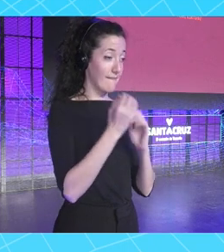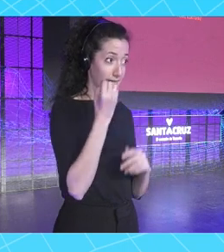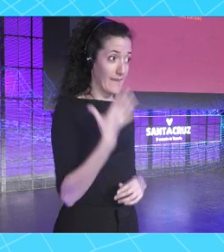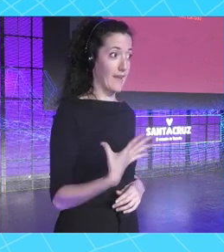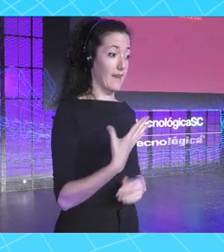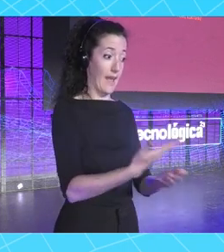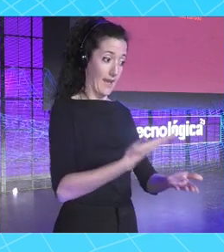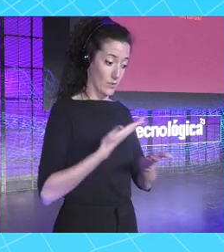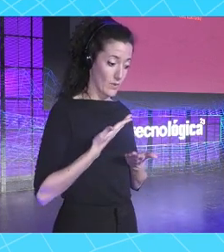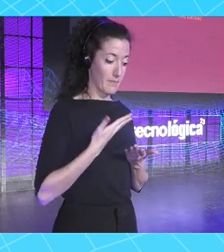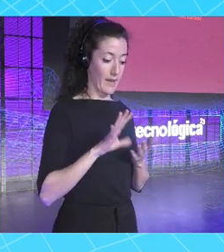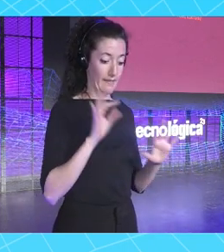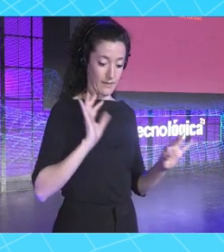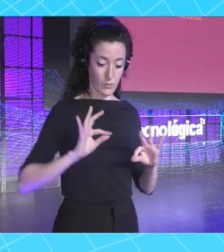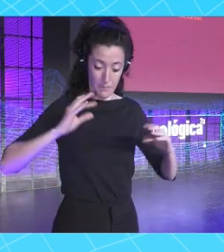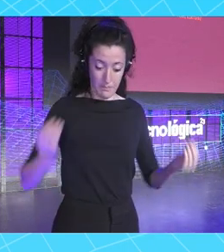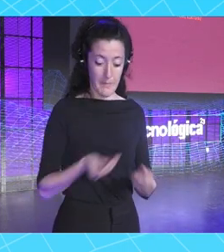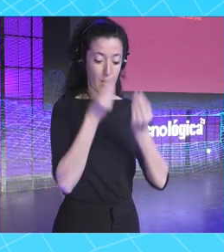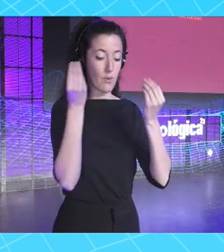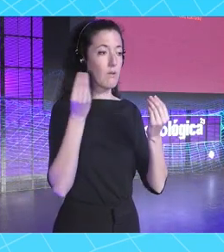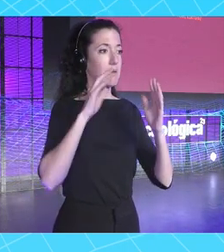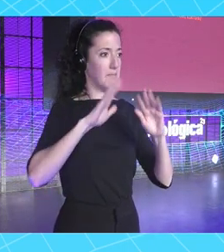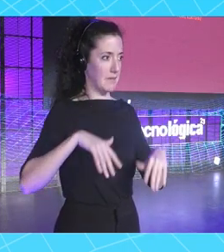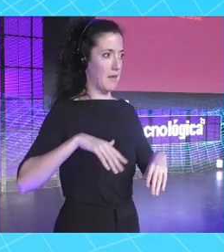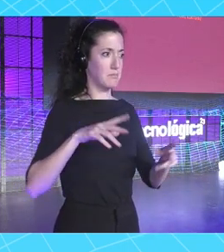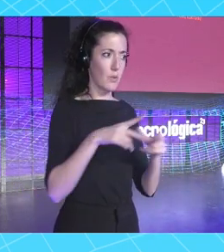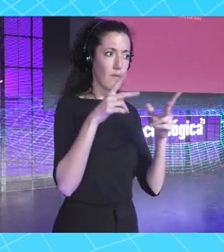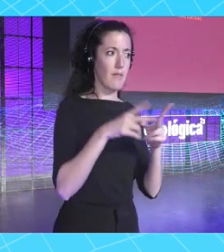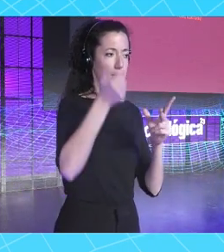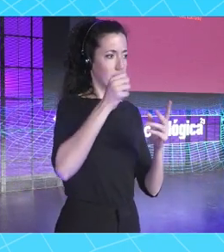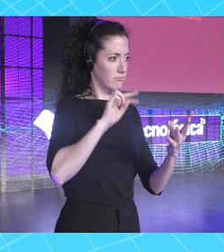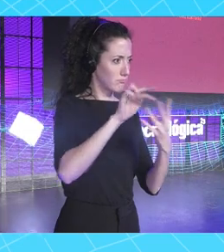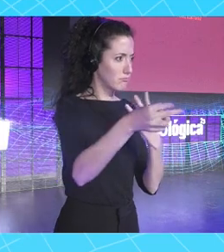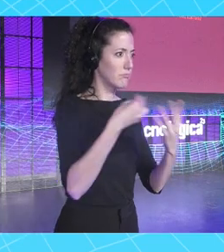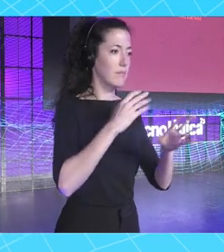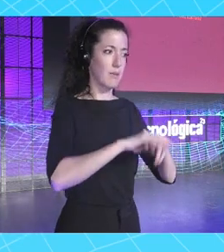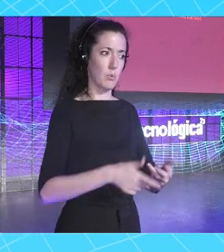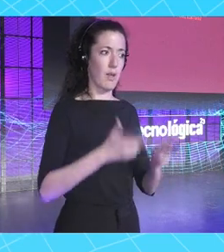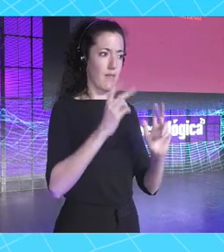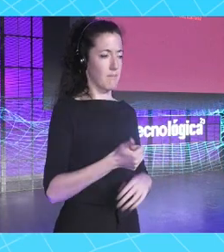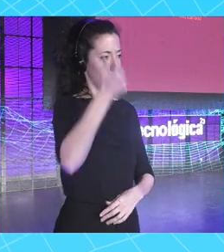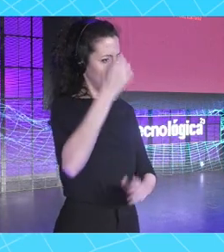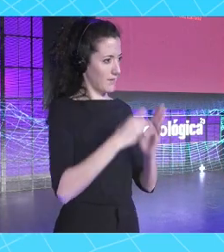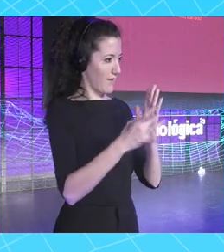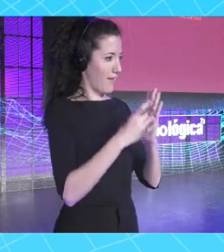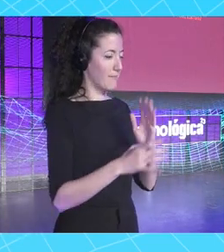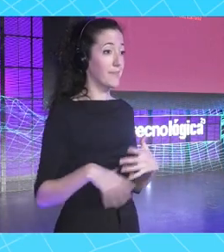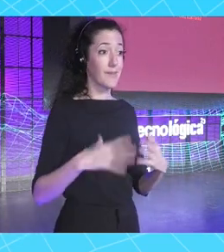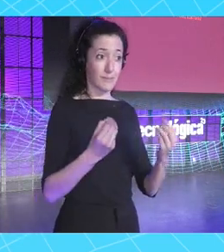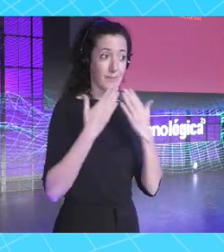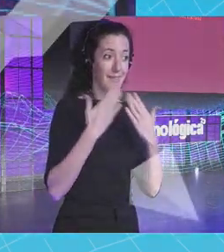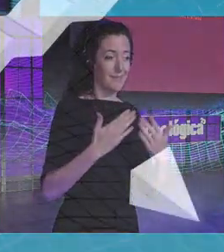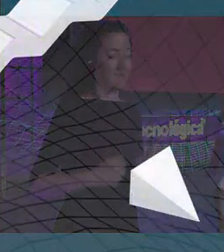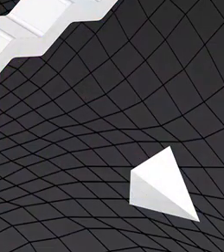Tendremos una democracia y una sociedad muchísimo muchísimo más transparente y una democracia de muchísima más calidad Muchas gracias